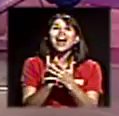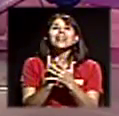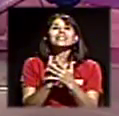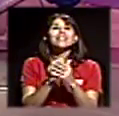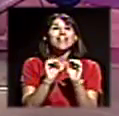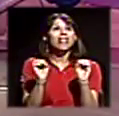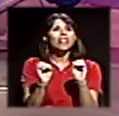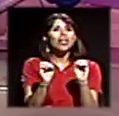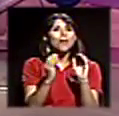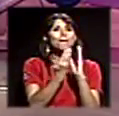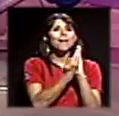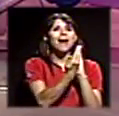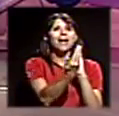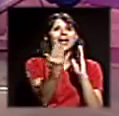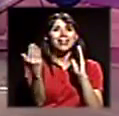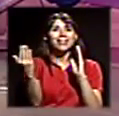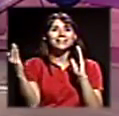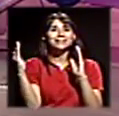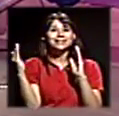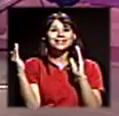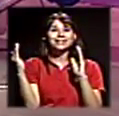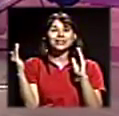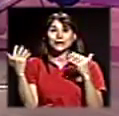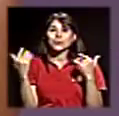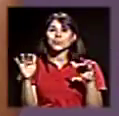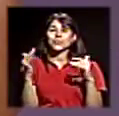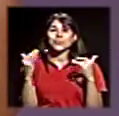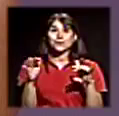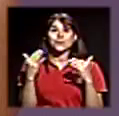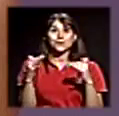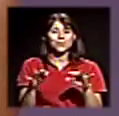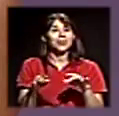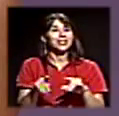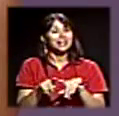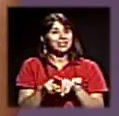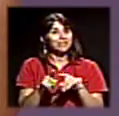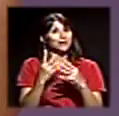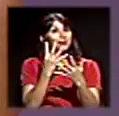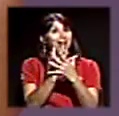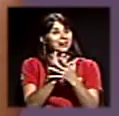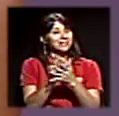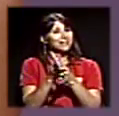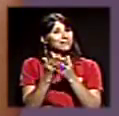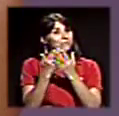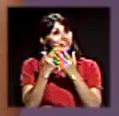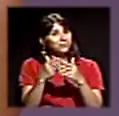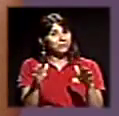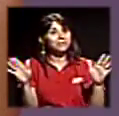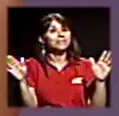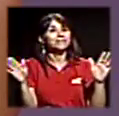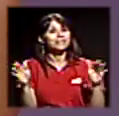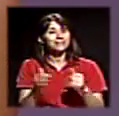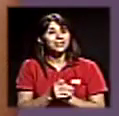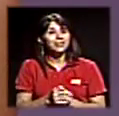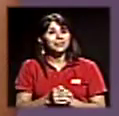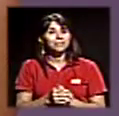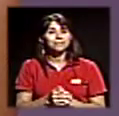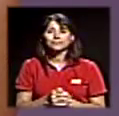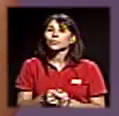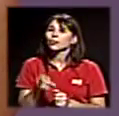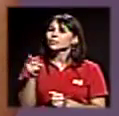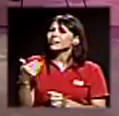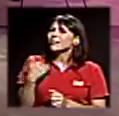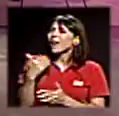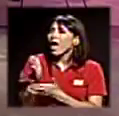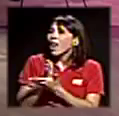paredes. sin paredes, Y muy sí. amplia el espacio Sí, de la cárcel. sí, Sí. sí. ¿Tenés alguna historia